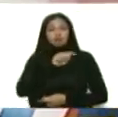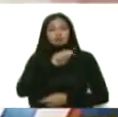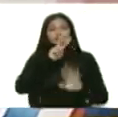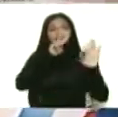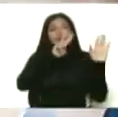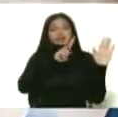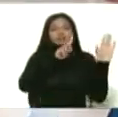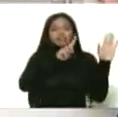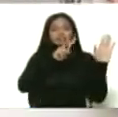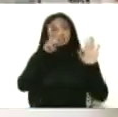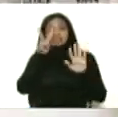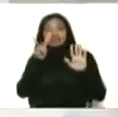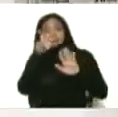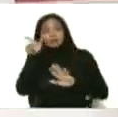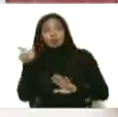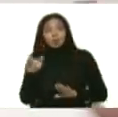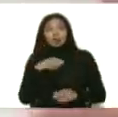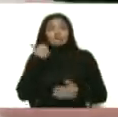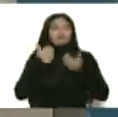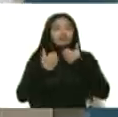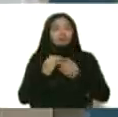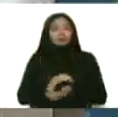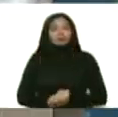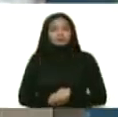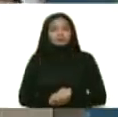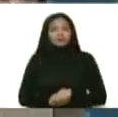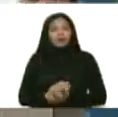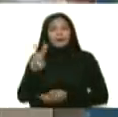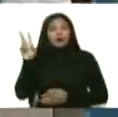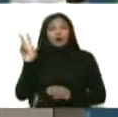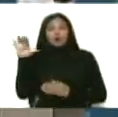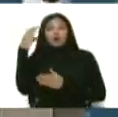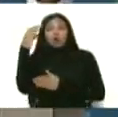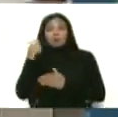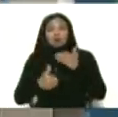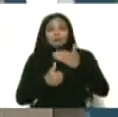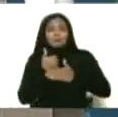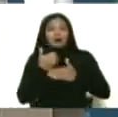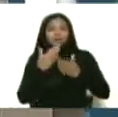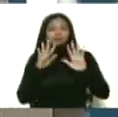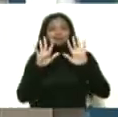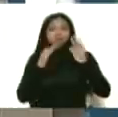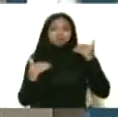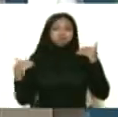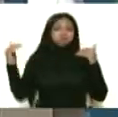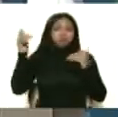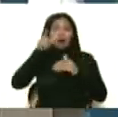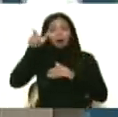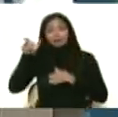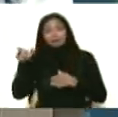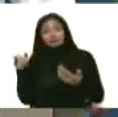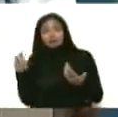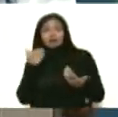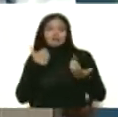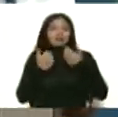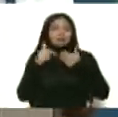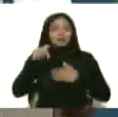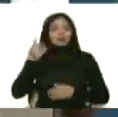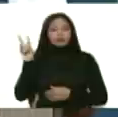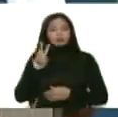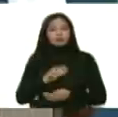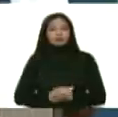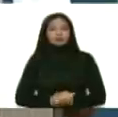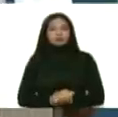167 casos. Colombia tiene casi 10 veces más casos, más de 10 veces más casos que